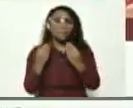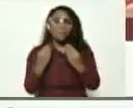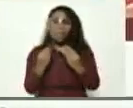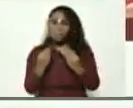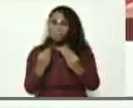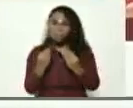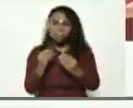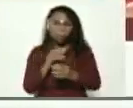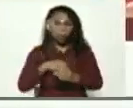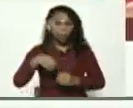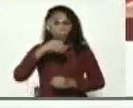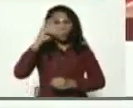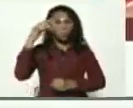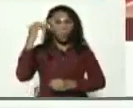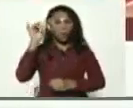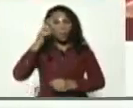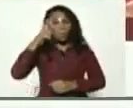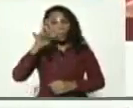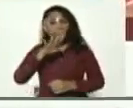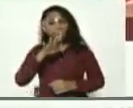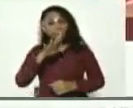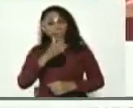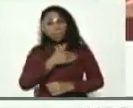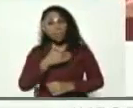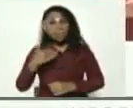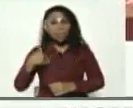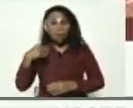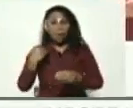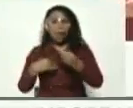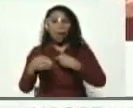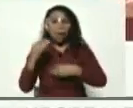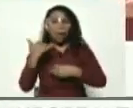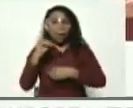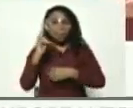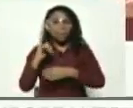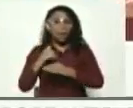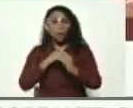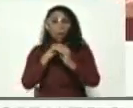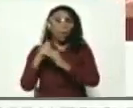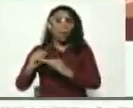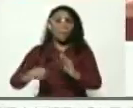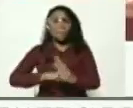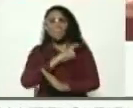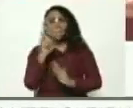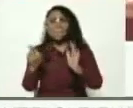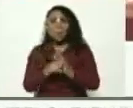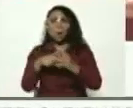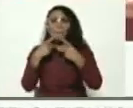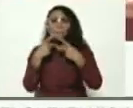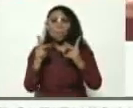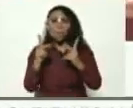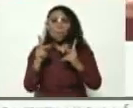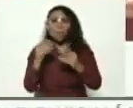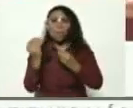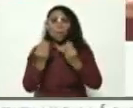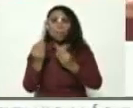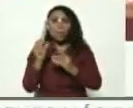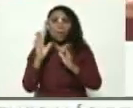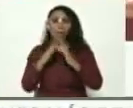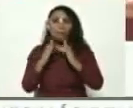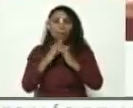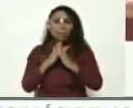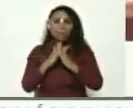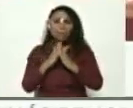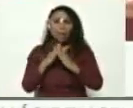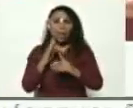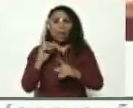el espíritu que tiene el pueblo, que quiere que haya igualdad absoluta tanto en lo público como en lo doméstico, y después